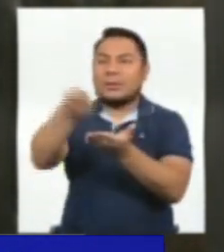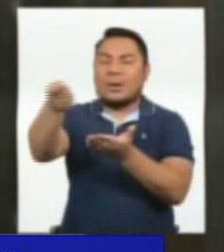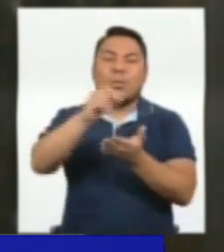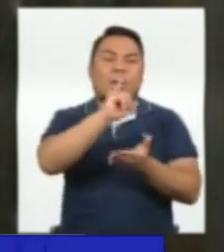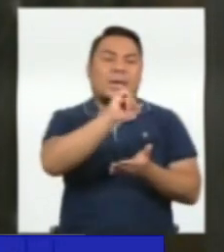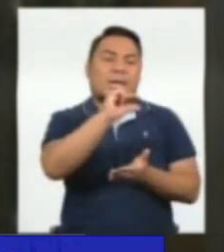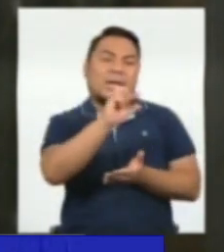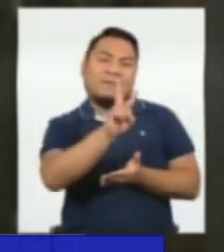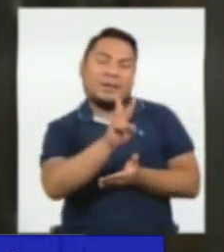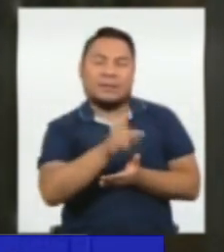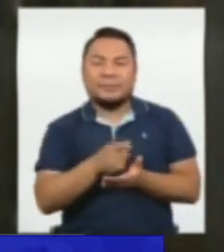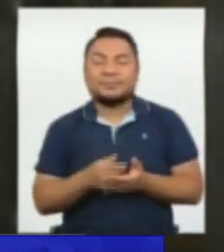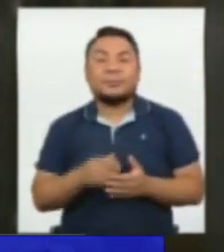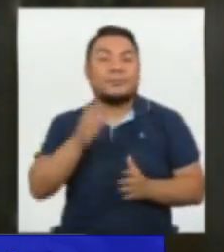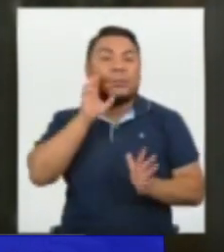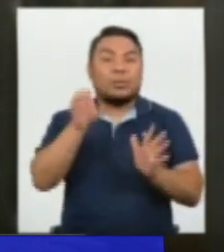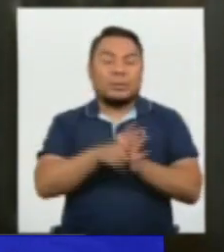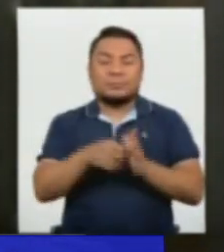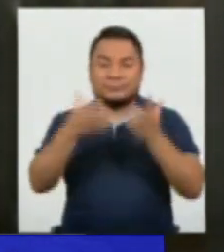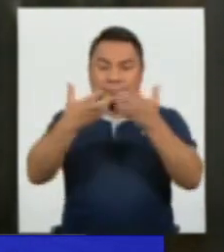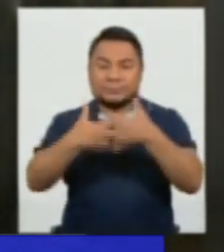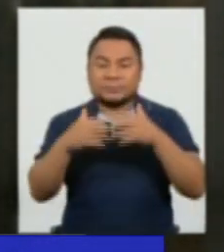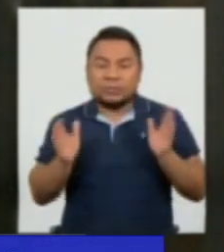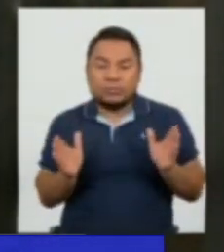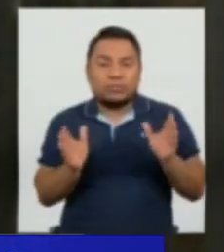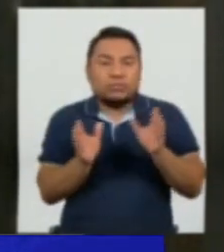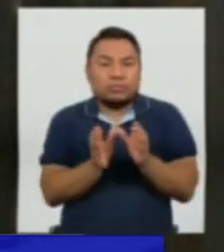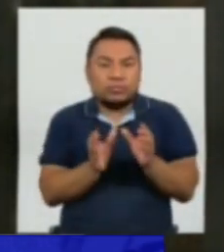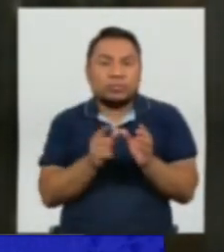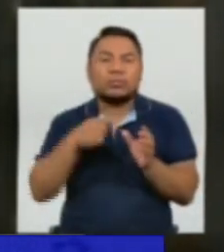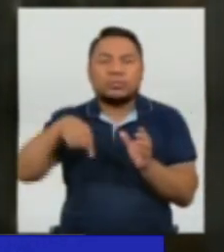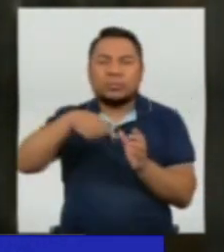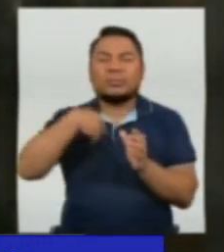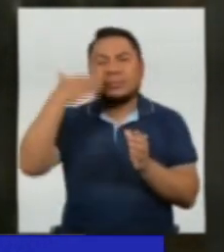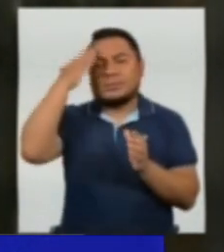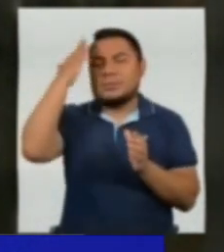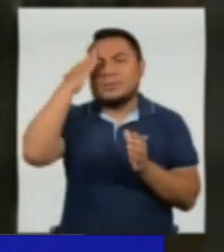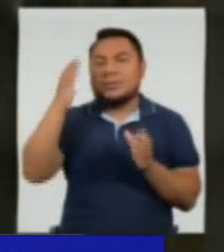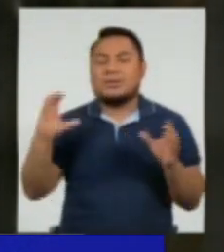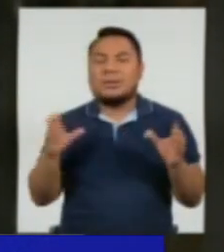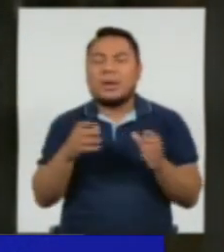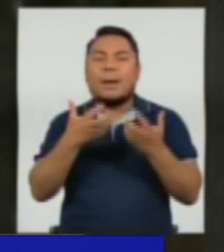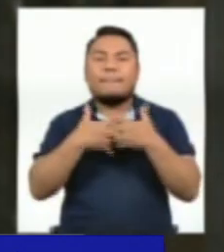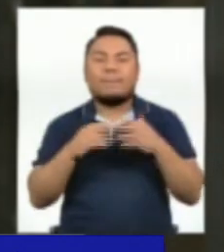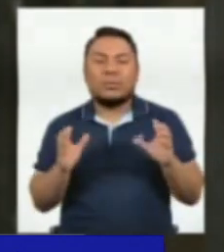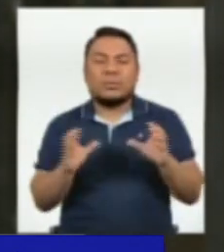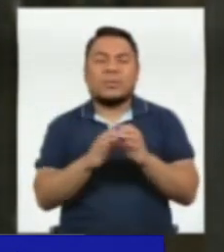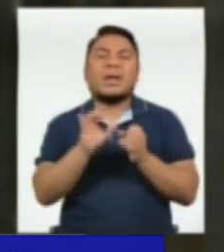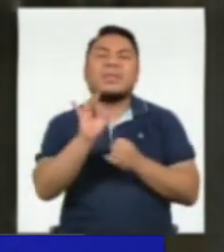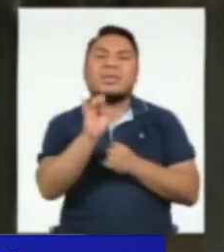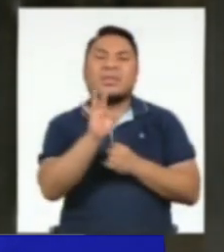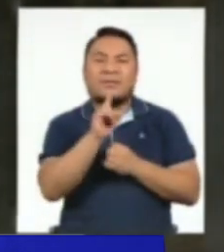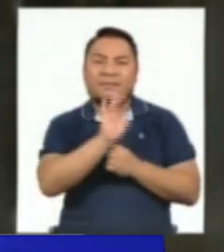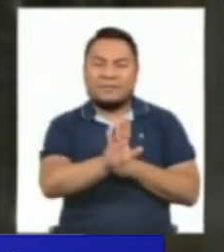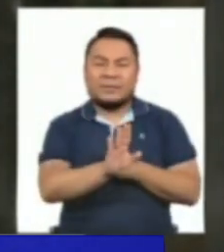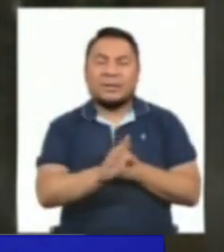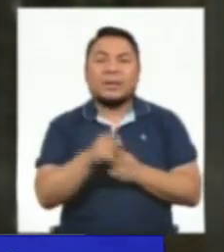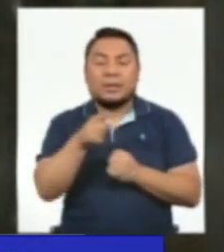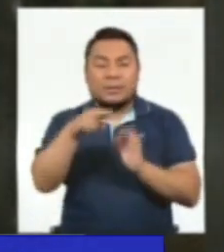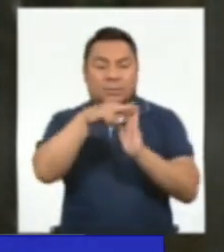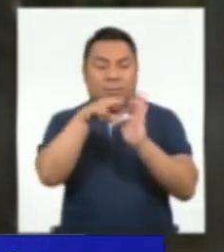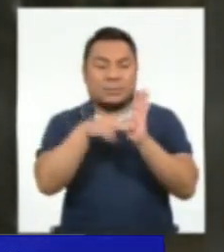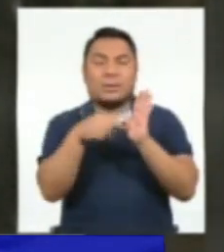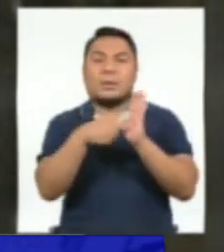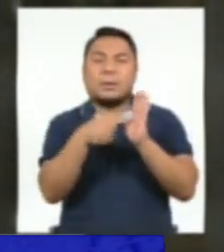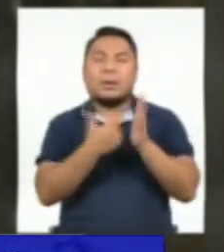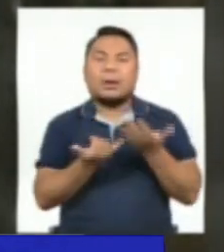IGB. En el caso de las micro y pequeñas empresas, como somos conscientes que enfrentan realidades distintas, en el reglamento